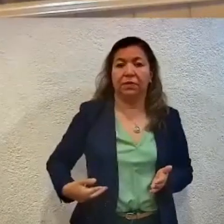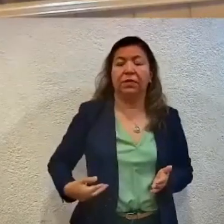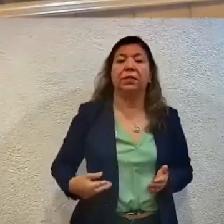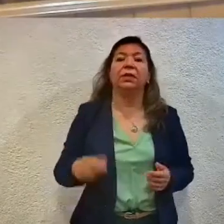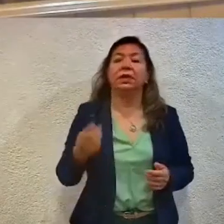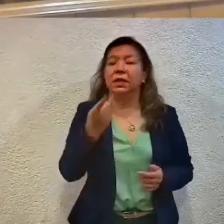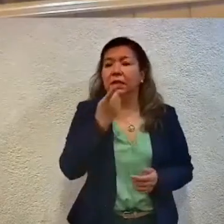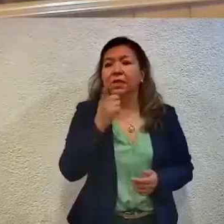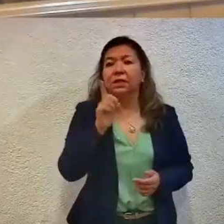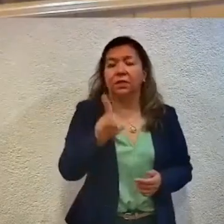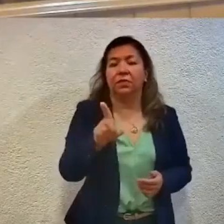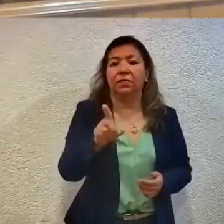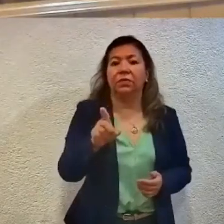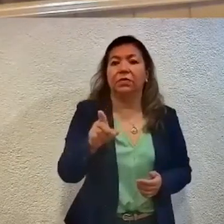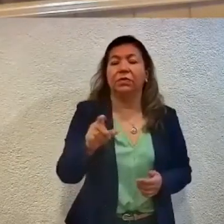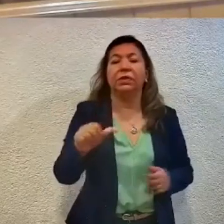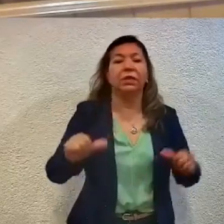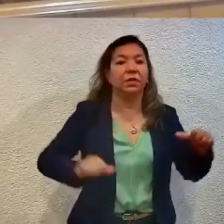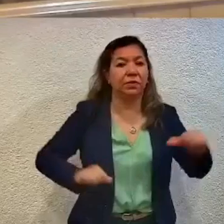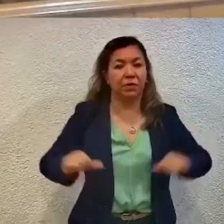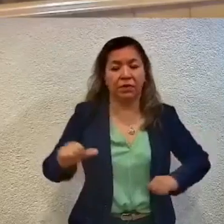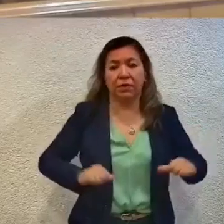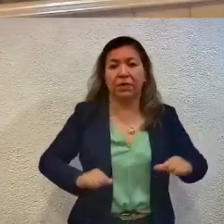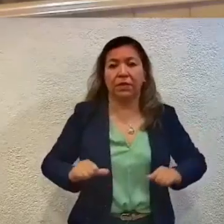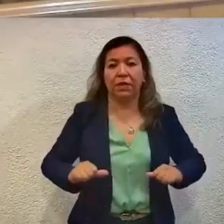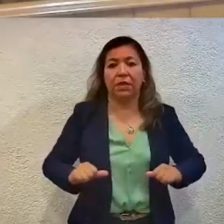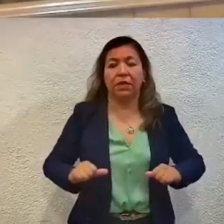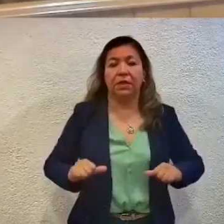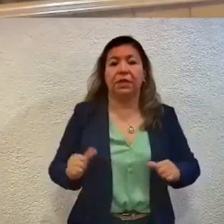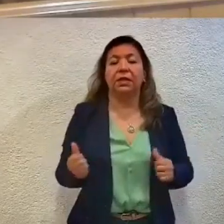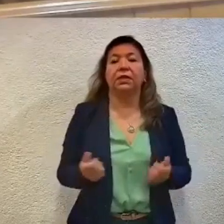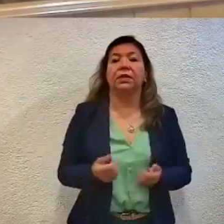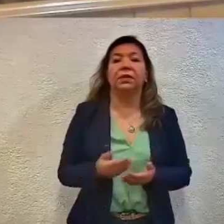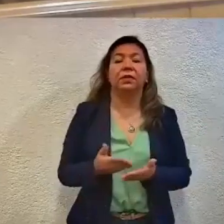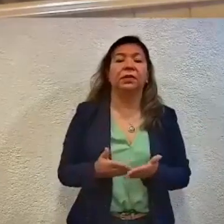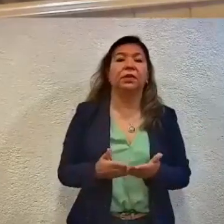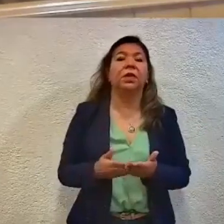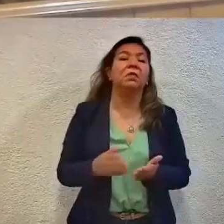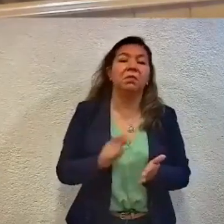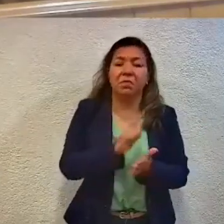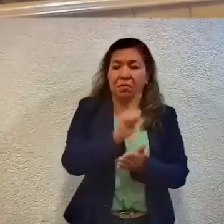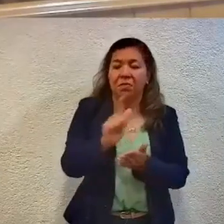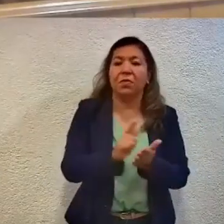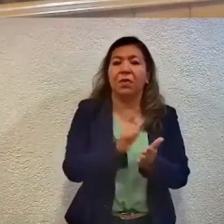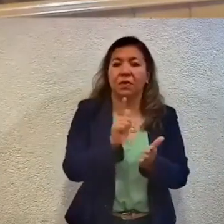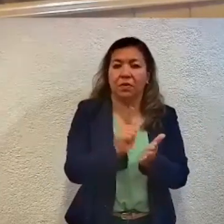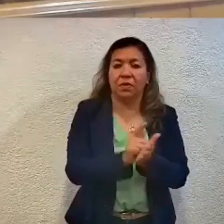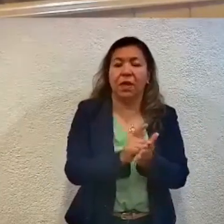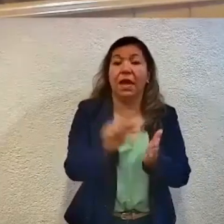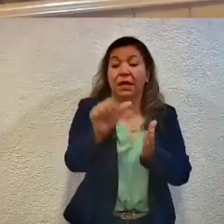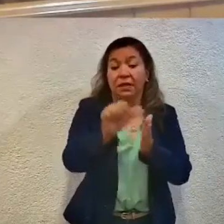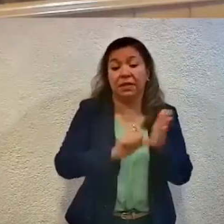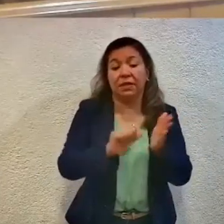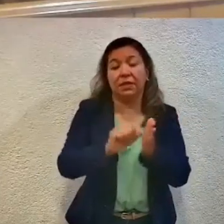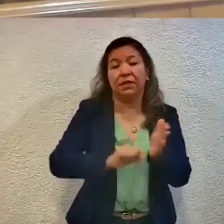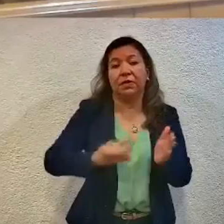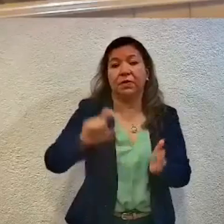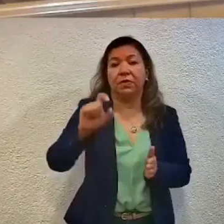contrario a lo aseverado por el actor, la autoridad responsable interpretó debidamente y dio cumplimiento